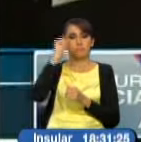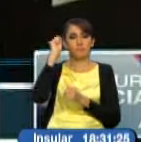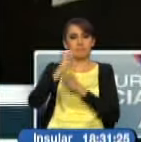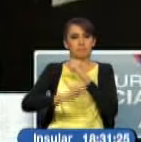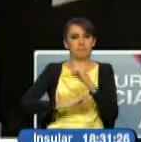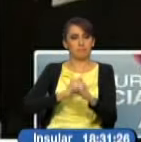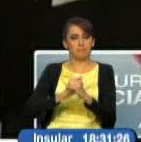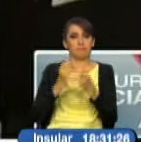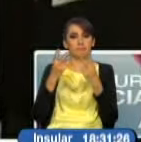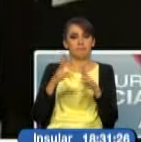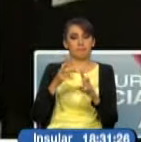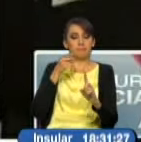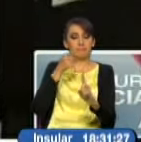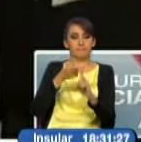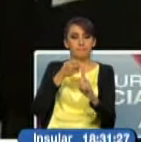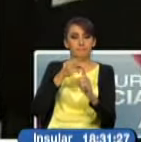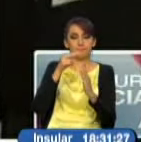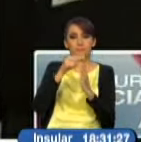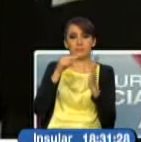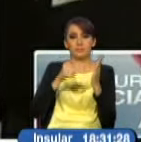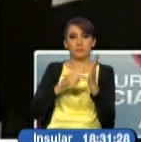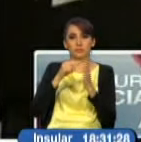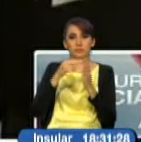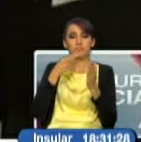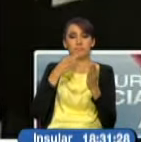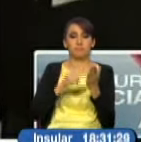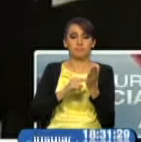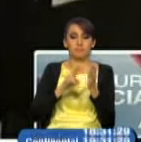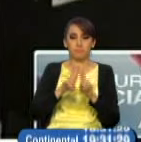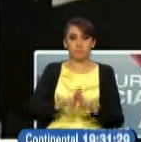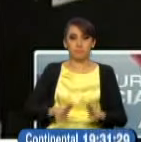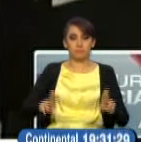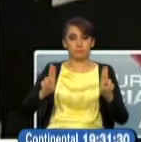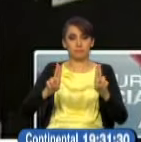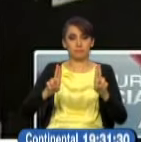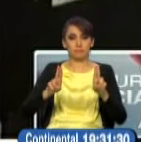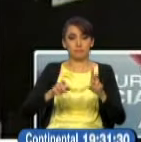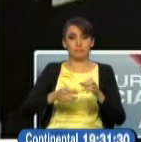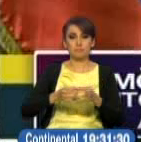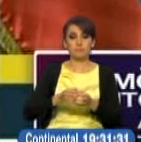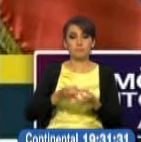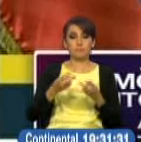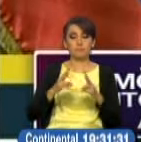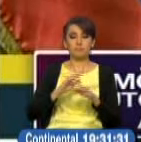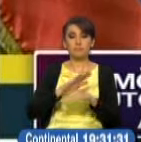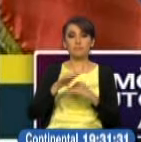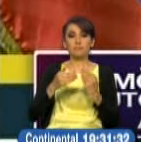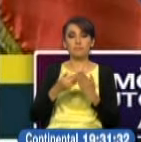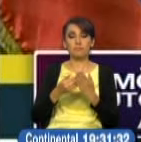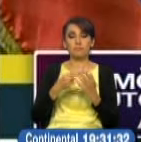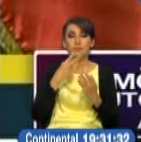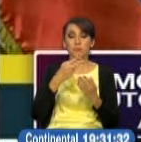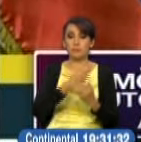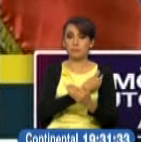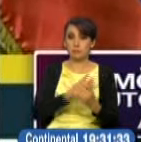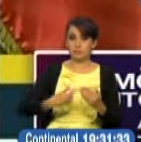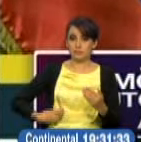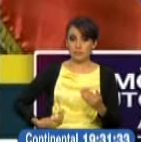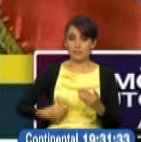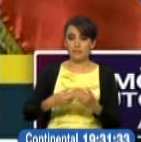principios y normas de las Cartas de Naciones Unidas y de la propia Organización de Estados Americanos. Mientras que el presidente Nicolás